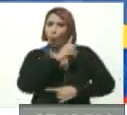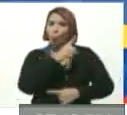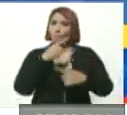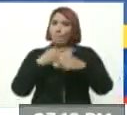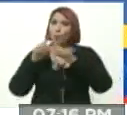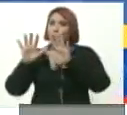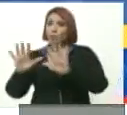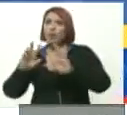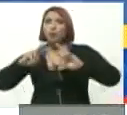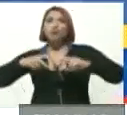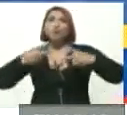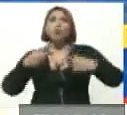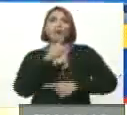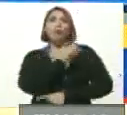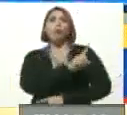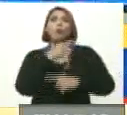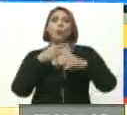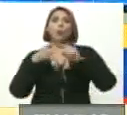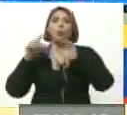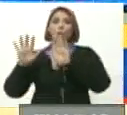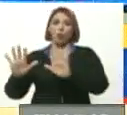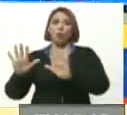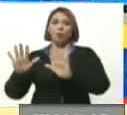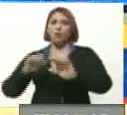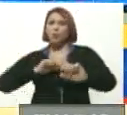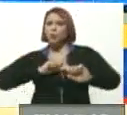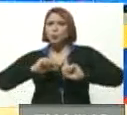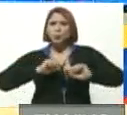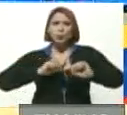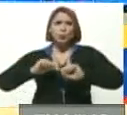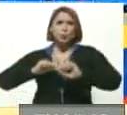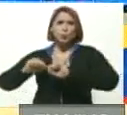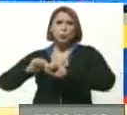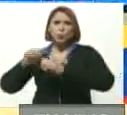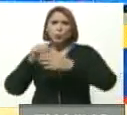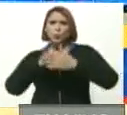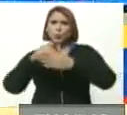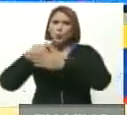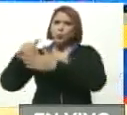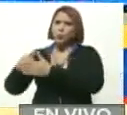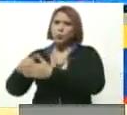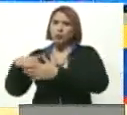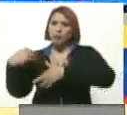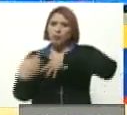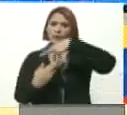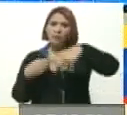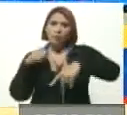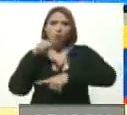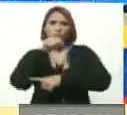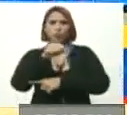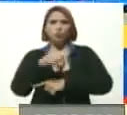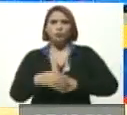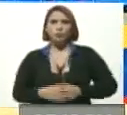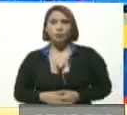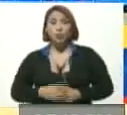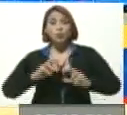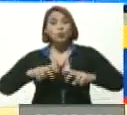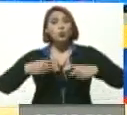el nuevo 1x10 de la maquinaria electoral de la revolución, el